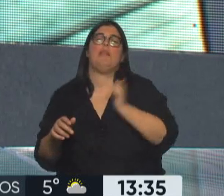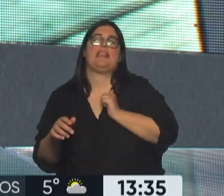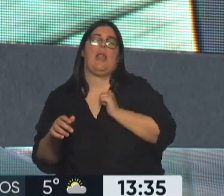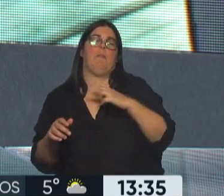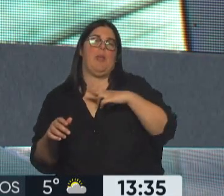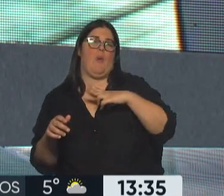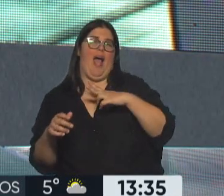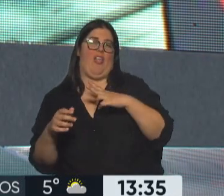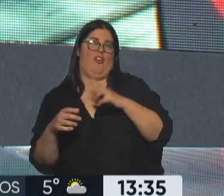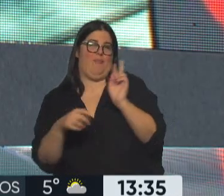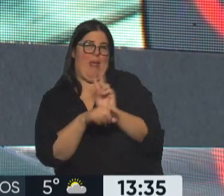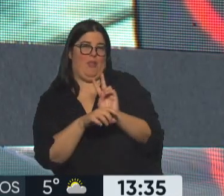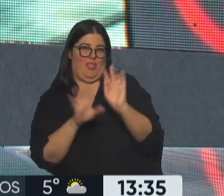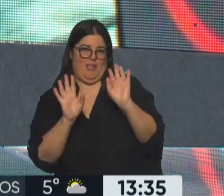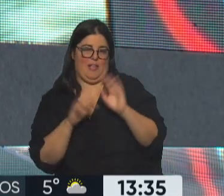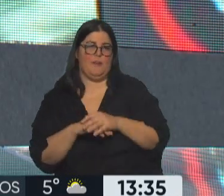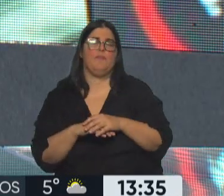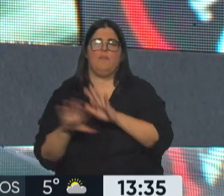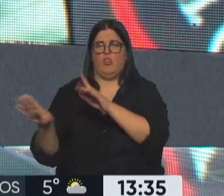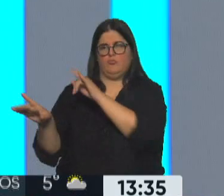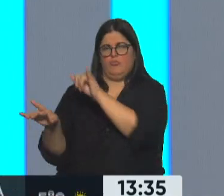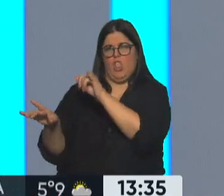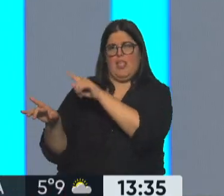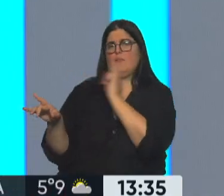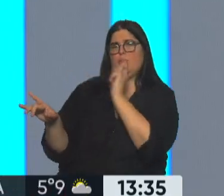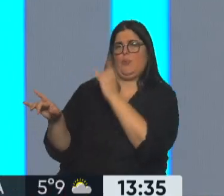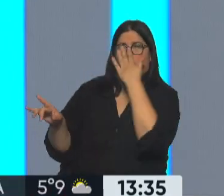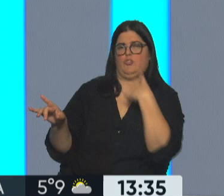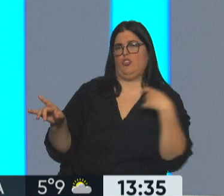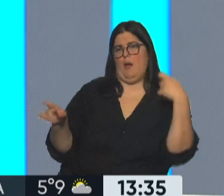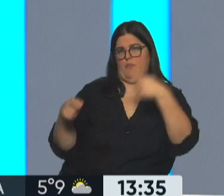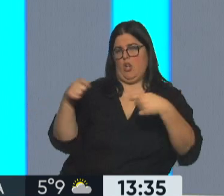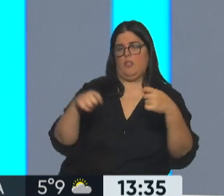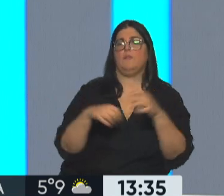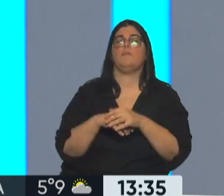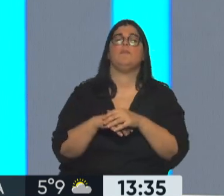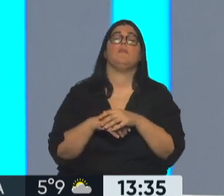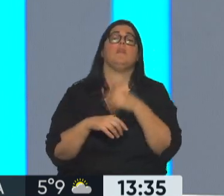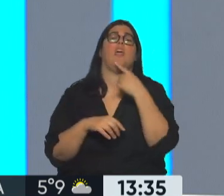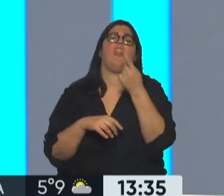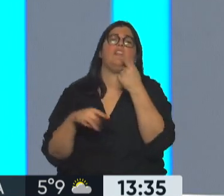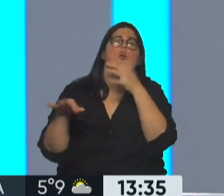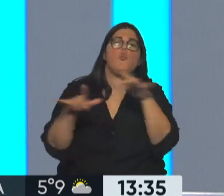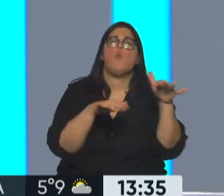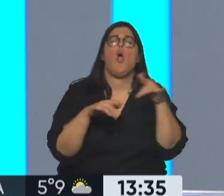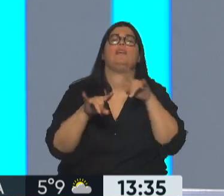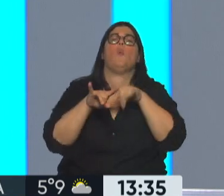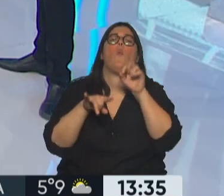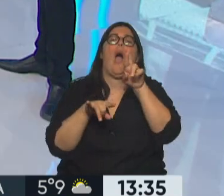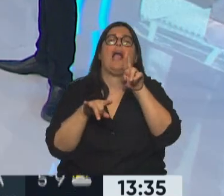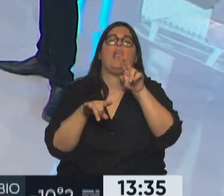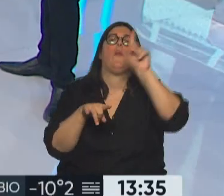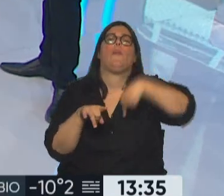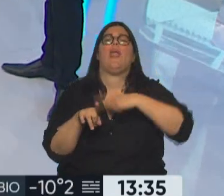principales hipótesis de la ya muerte de Prigozhin. hay versiones de que el grupo Wagner se convertiría un poco en una empresa